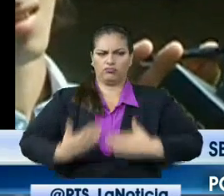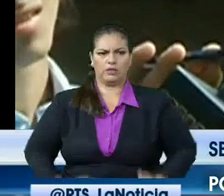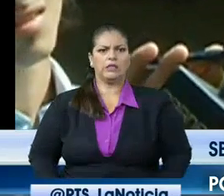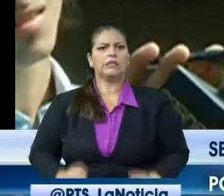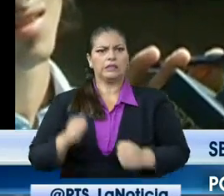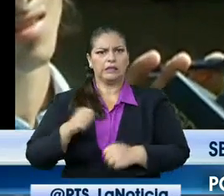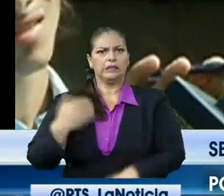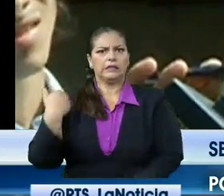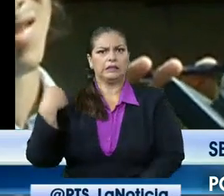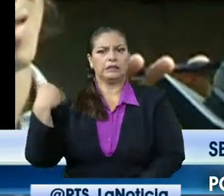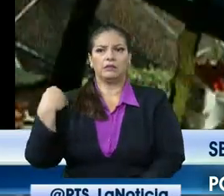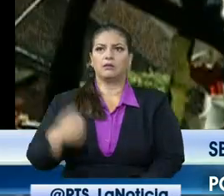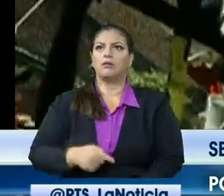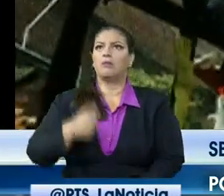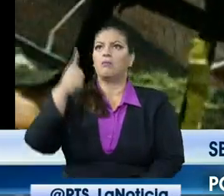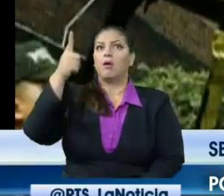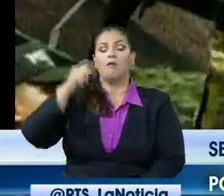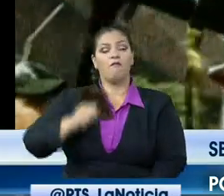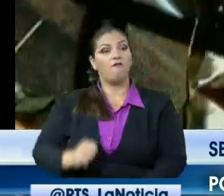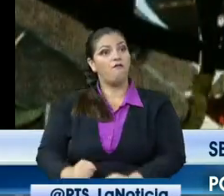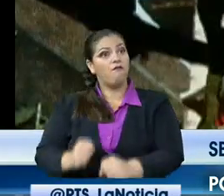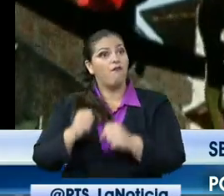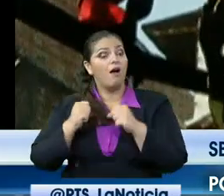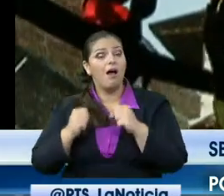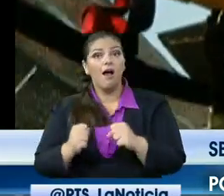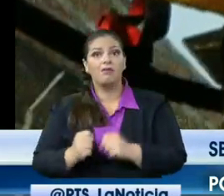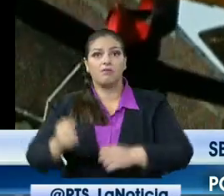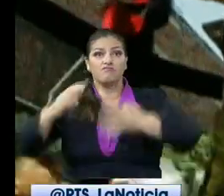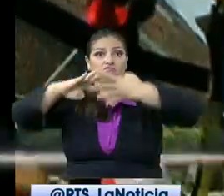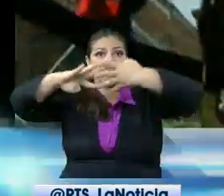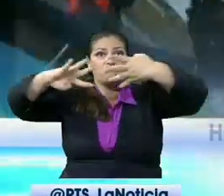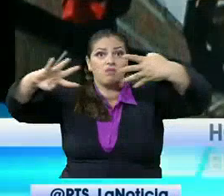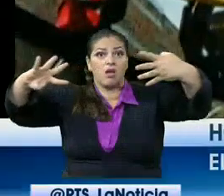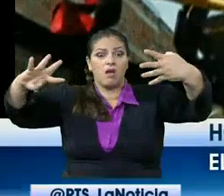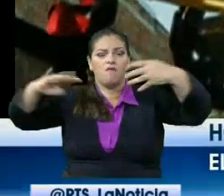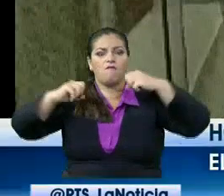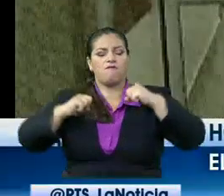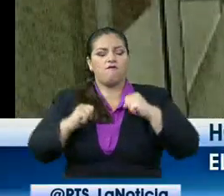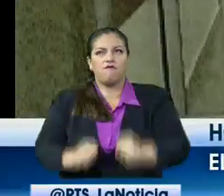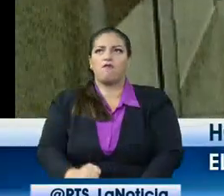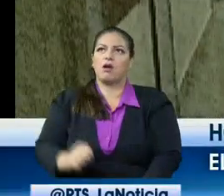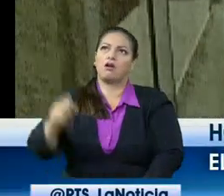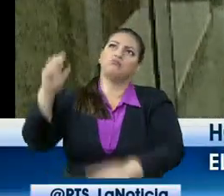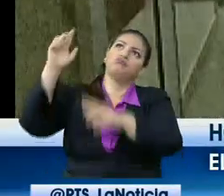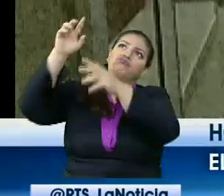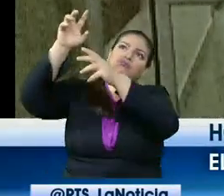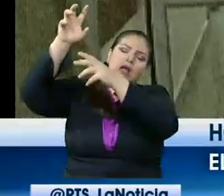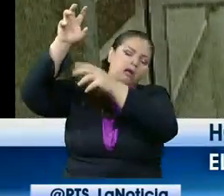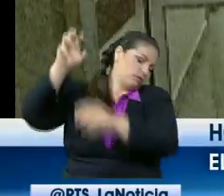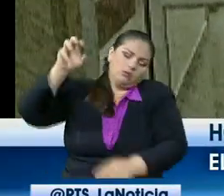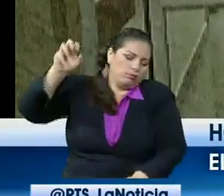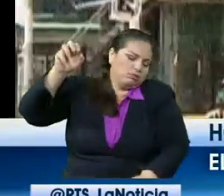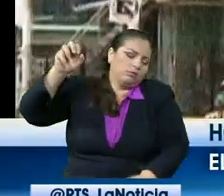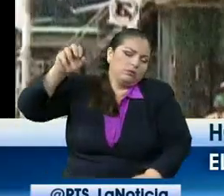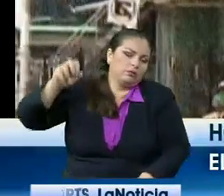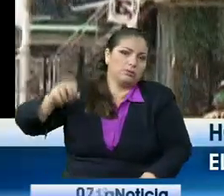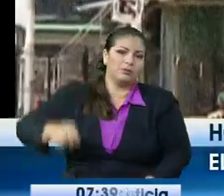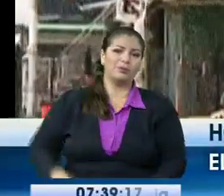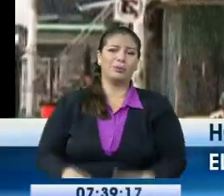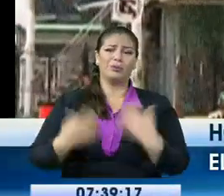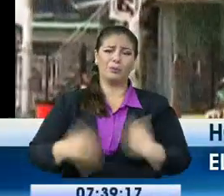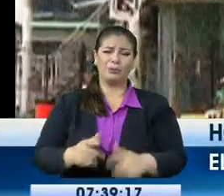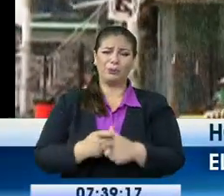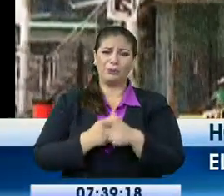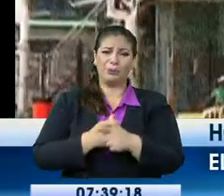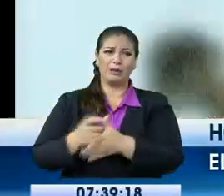resto de equipo. El perjudicado se encuentra en estado crítico en el área de quemados en la unidad de cuidados intensivos del Hospital